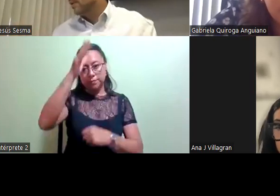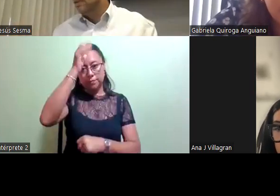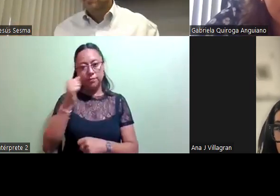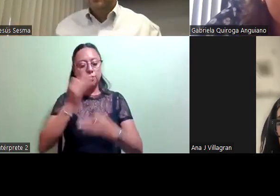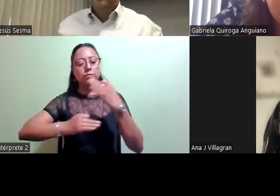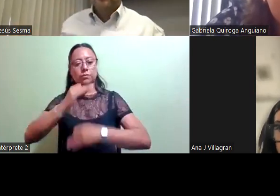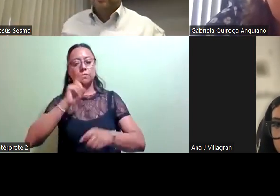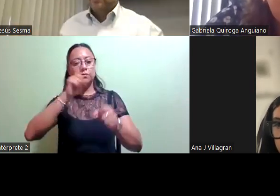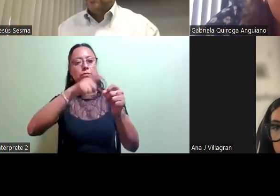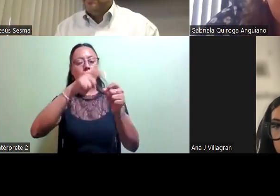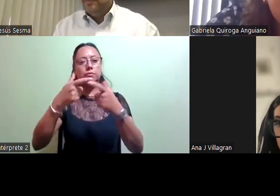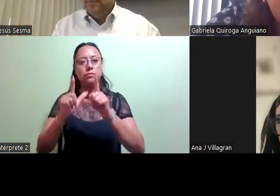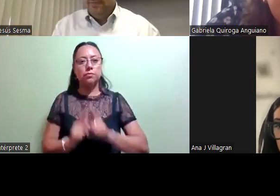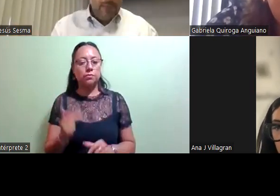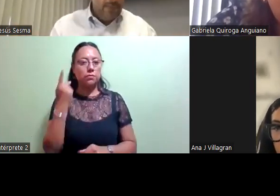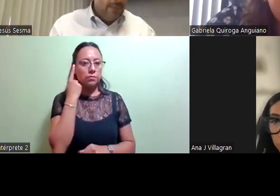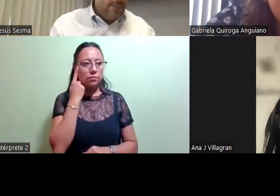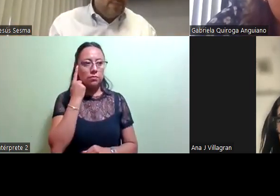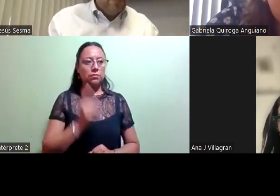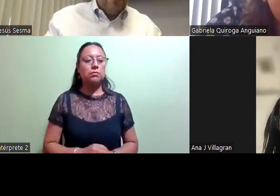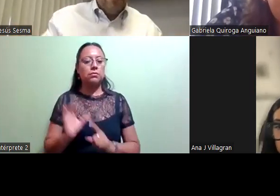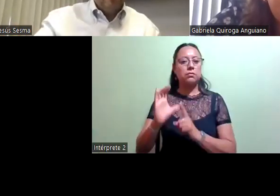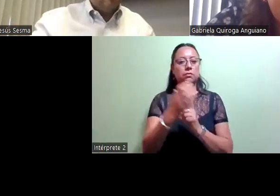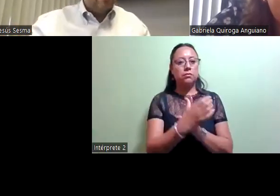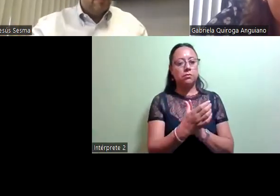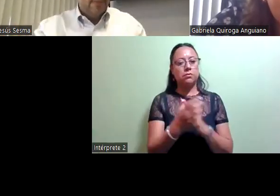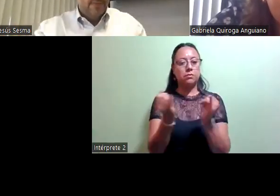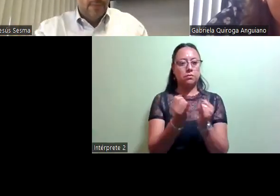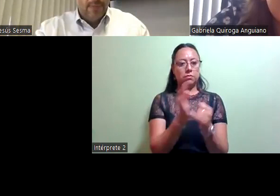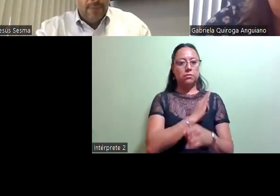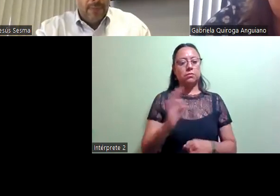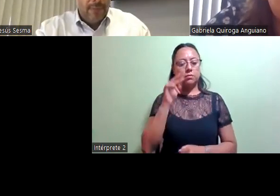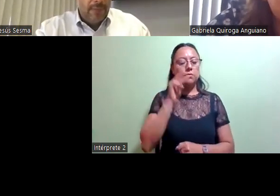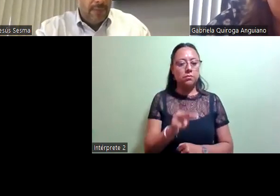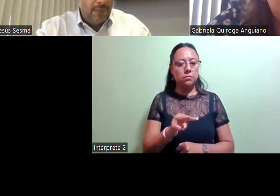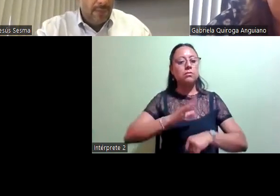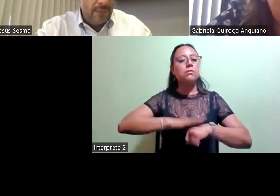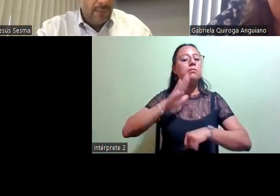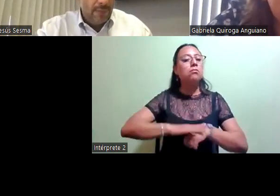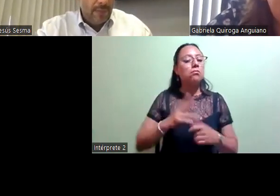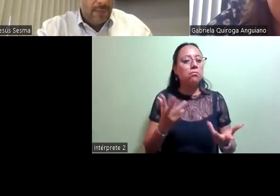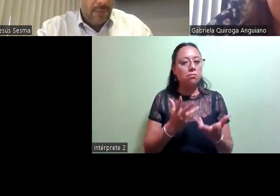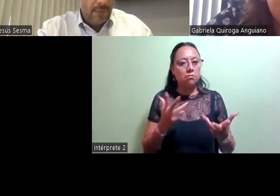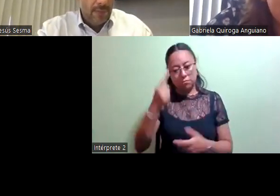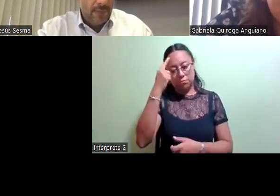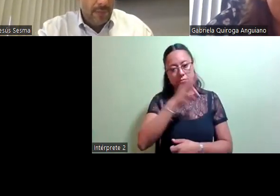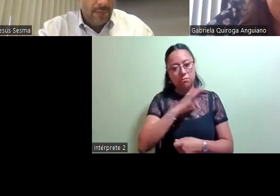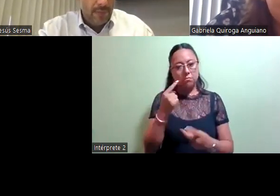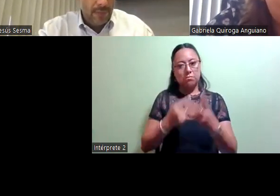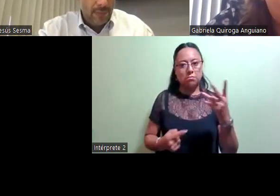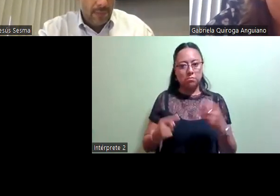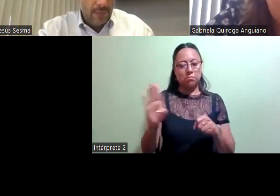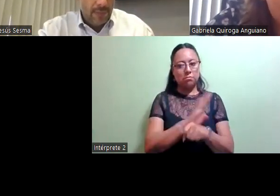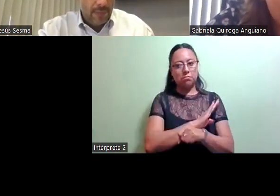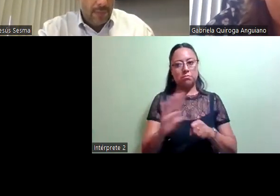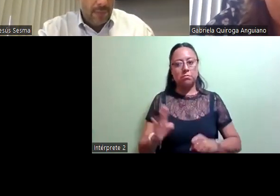los integrantes de la comisión y ver qué más podemos abarcar en